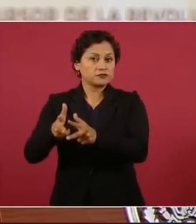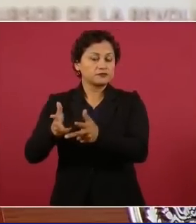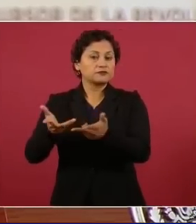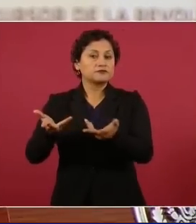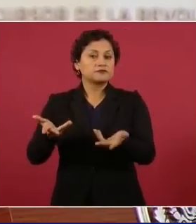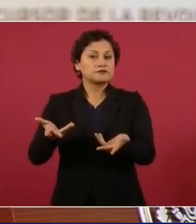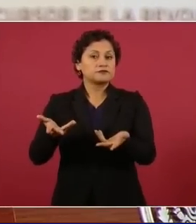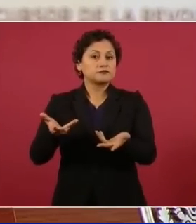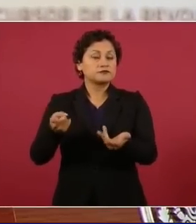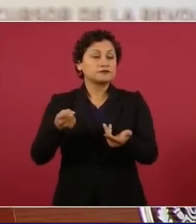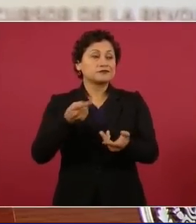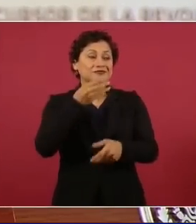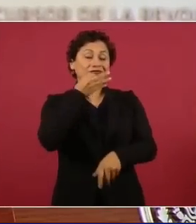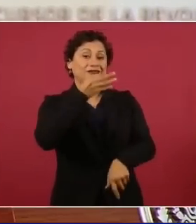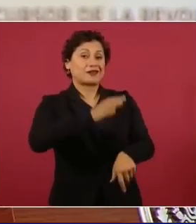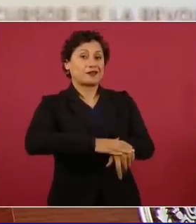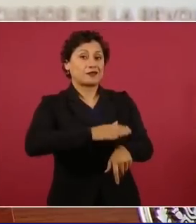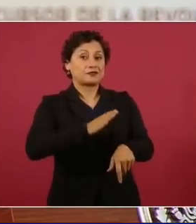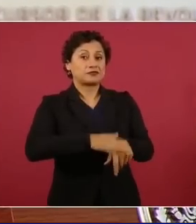se declaran en quiebra